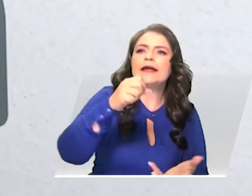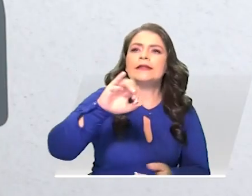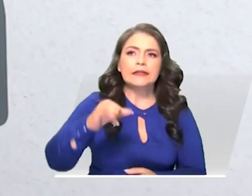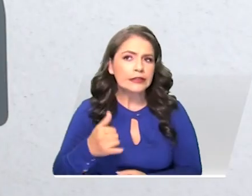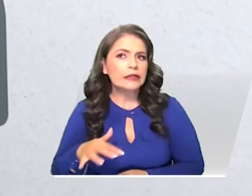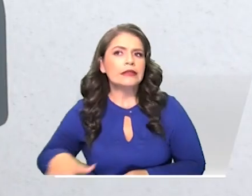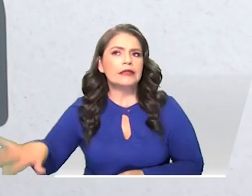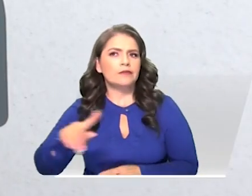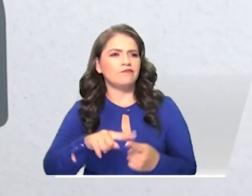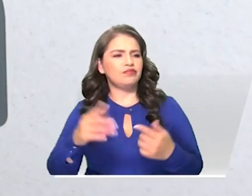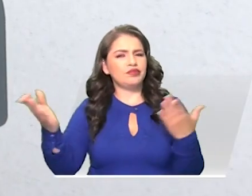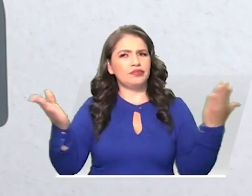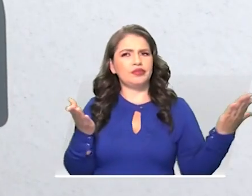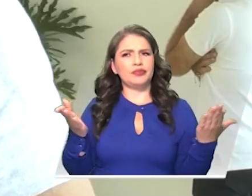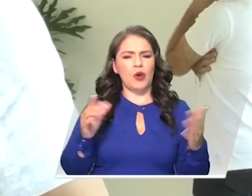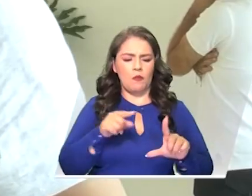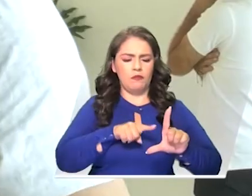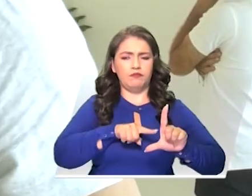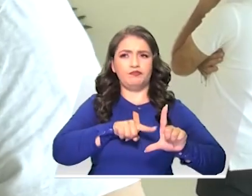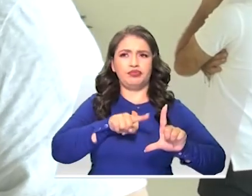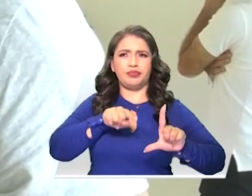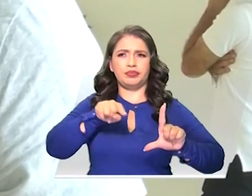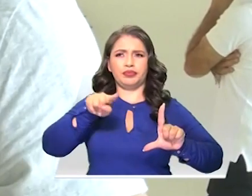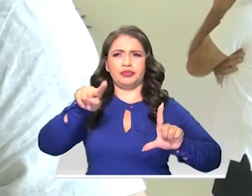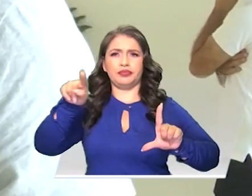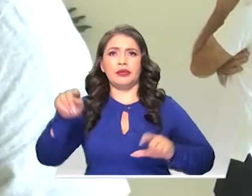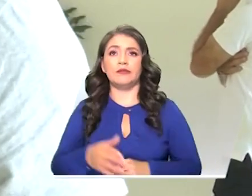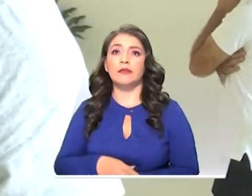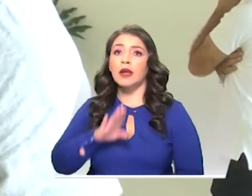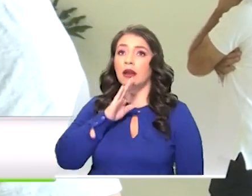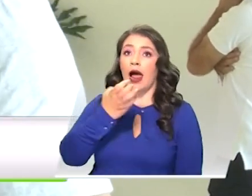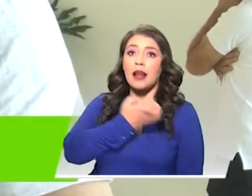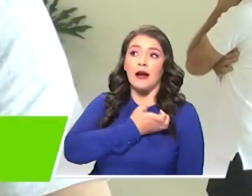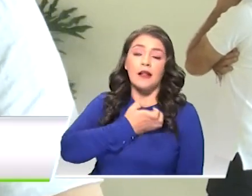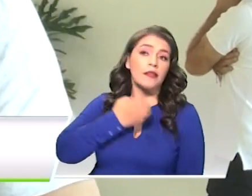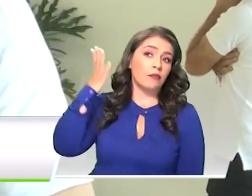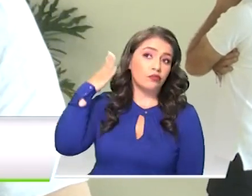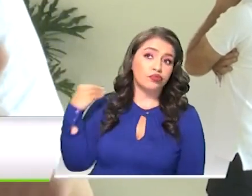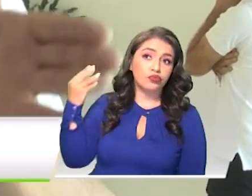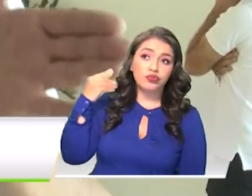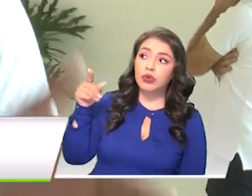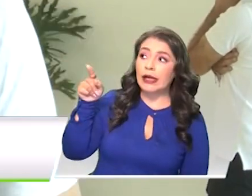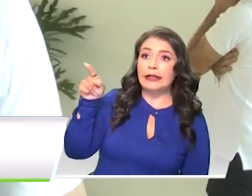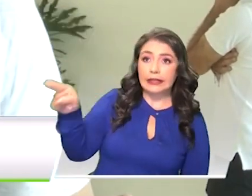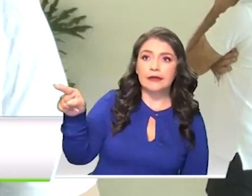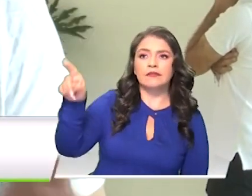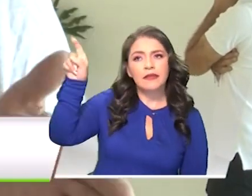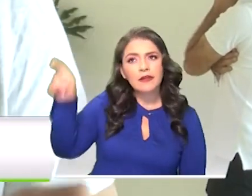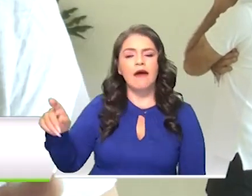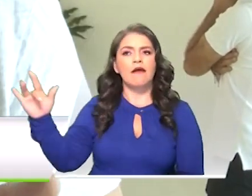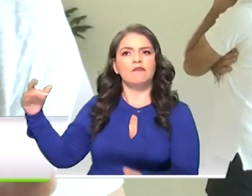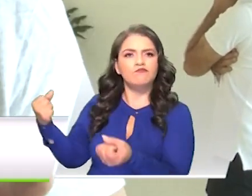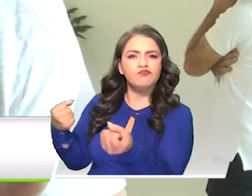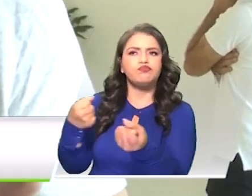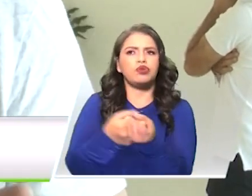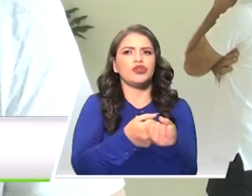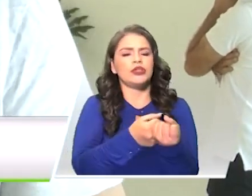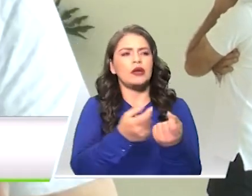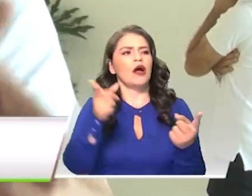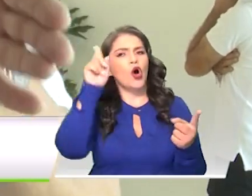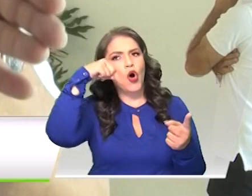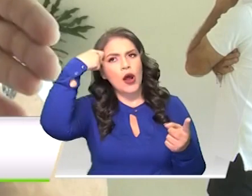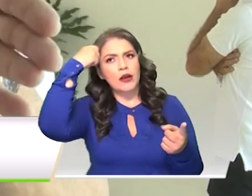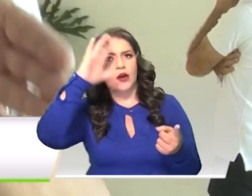mejorar sus indicadores financieros. El señor Daniel Quintero, el alcalde de Medellín, también tiene que estar en el mismo sentido del gobernador de